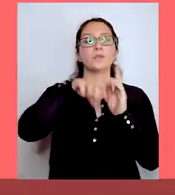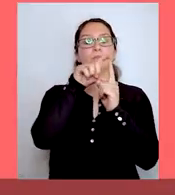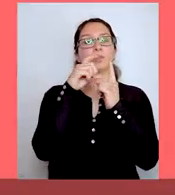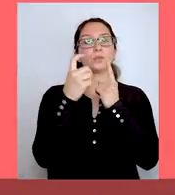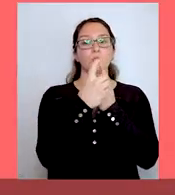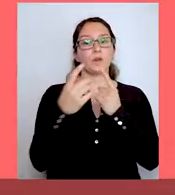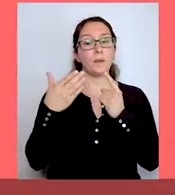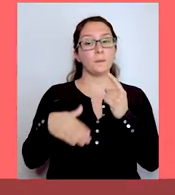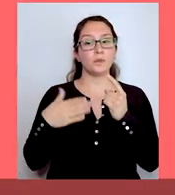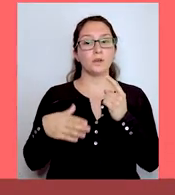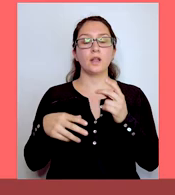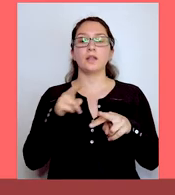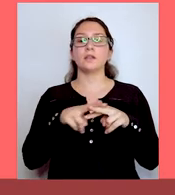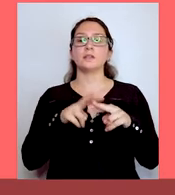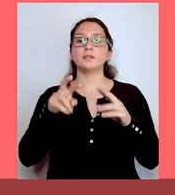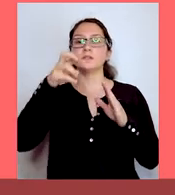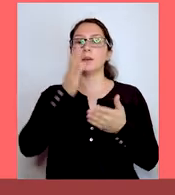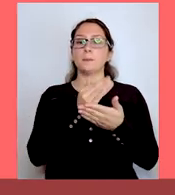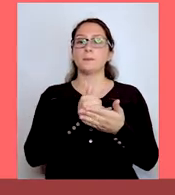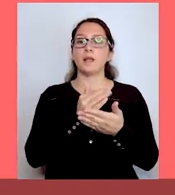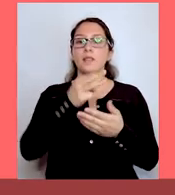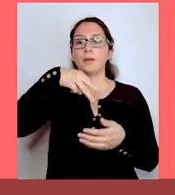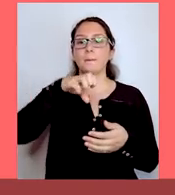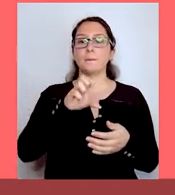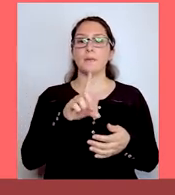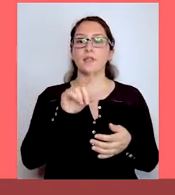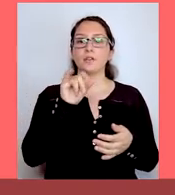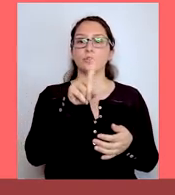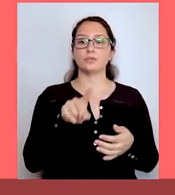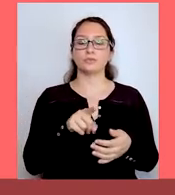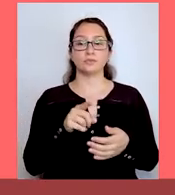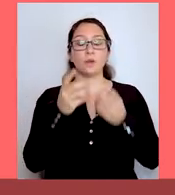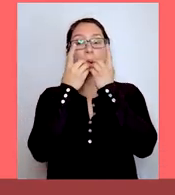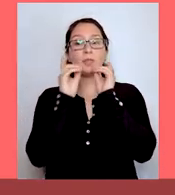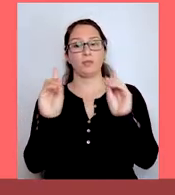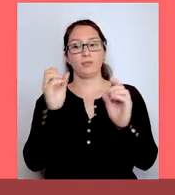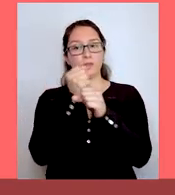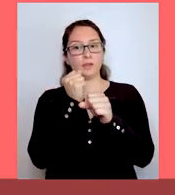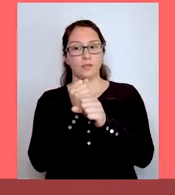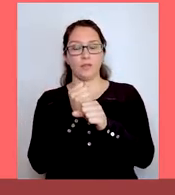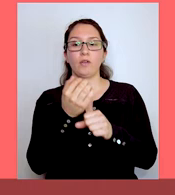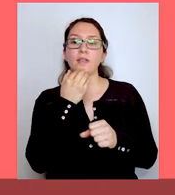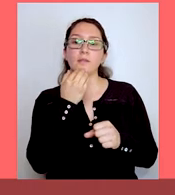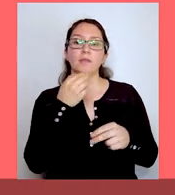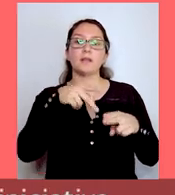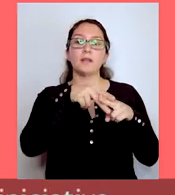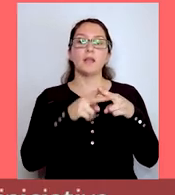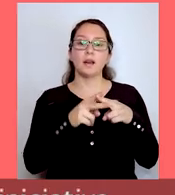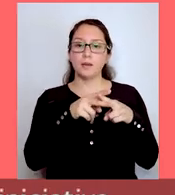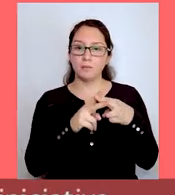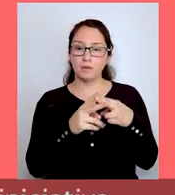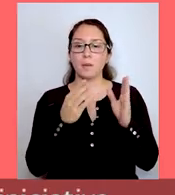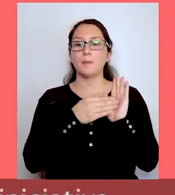Una parte importante en la ejecución de proyectos culturales es tener en cuenta un plan de medios para darlos a conocer,